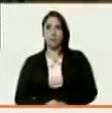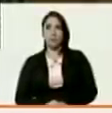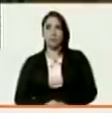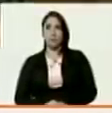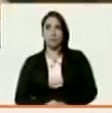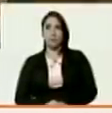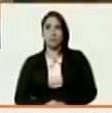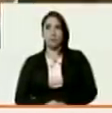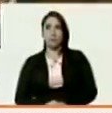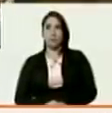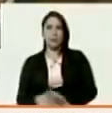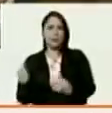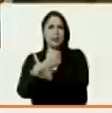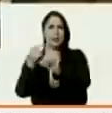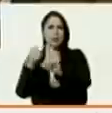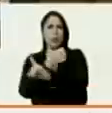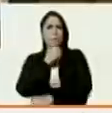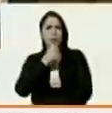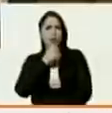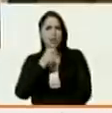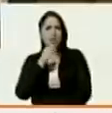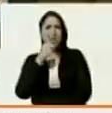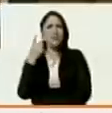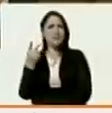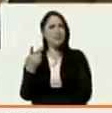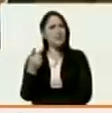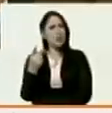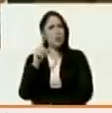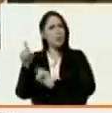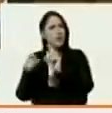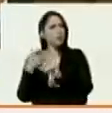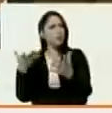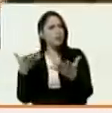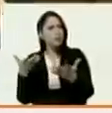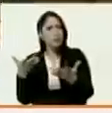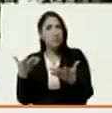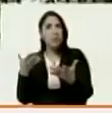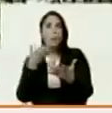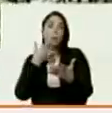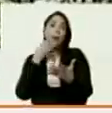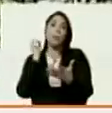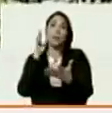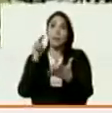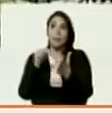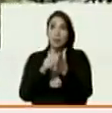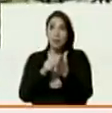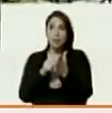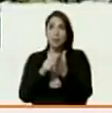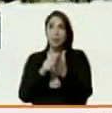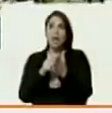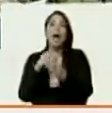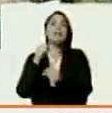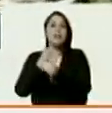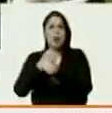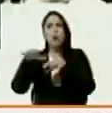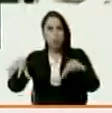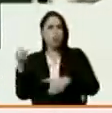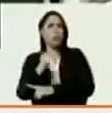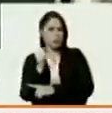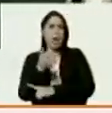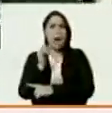De la agresión a periodista, la segunda parte era... En caso de que la Asamblea Nacional... Ah, que agenda conjunta, perdón, claro, aquí